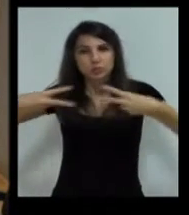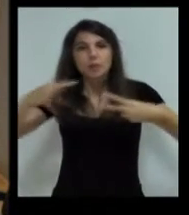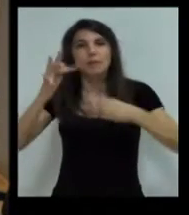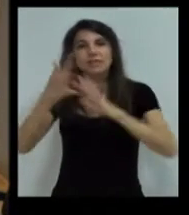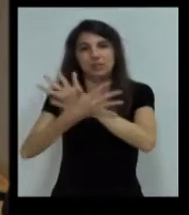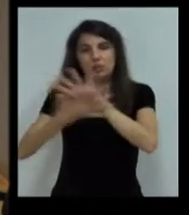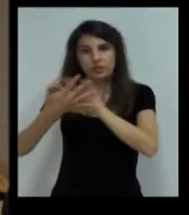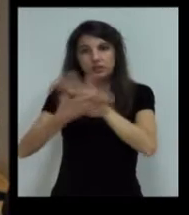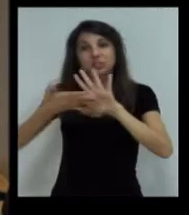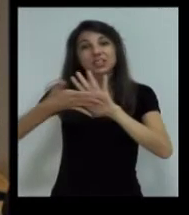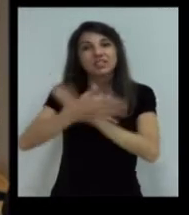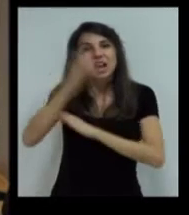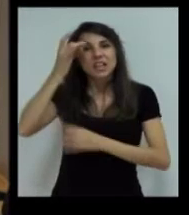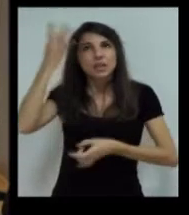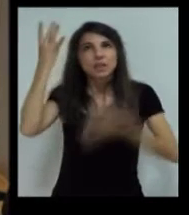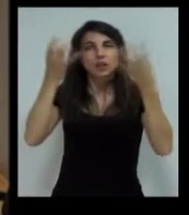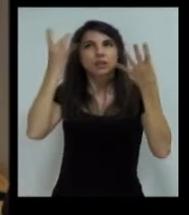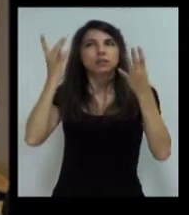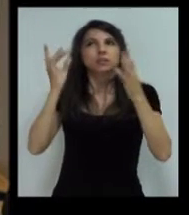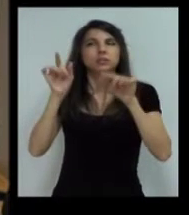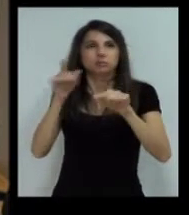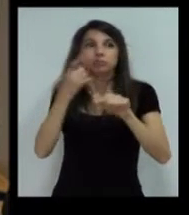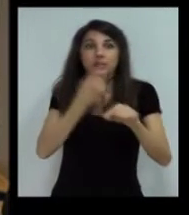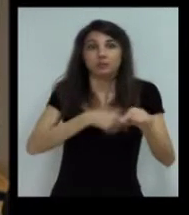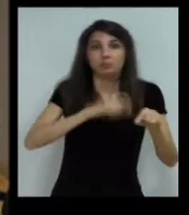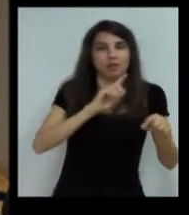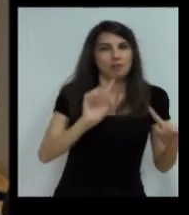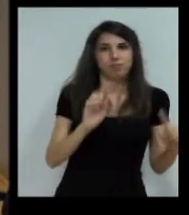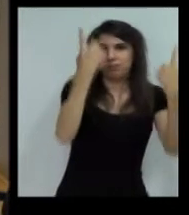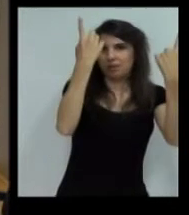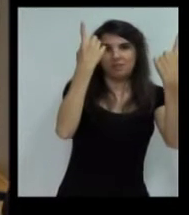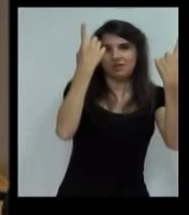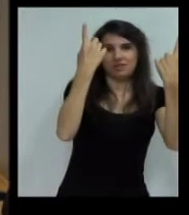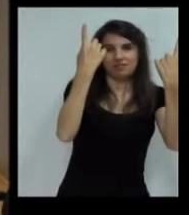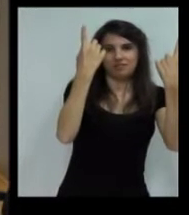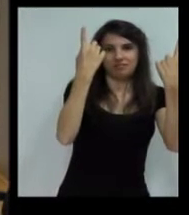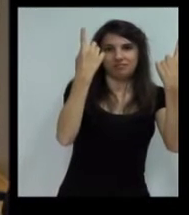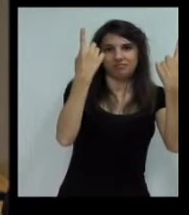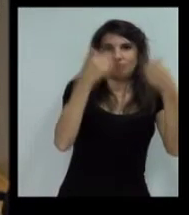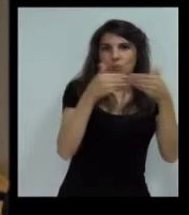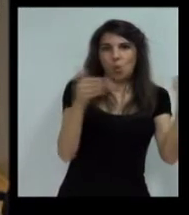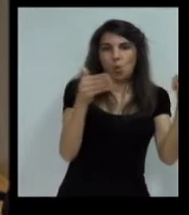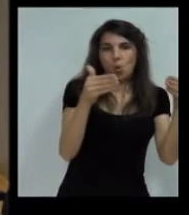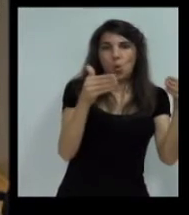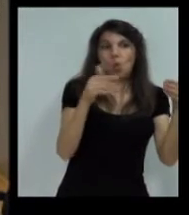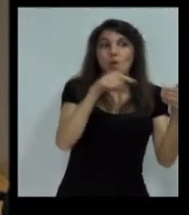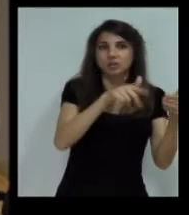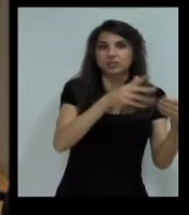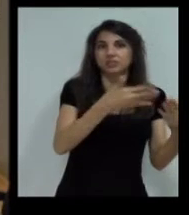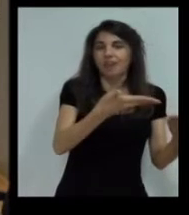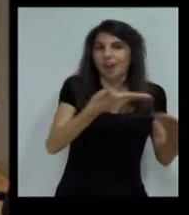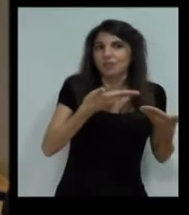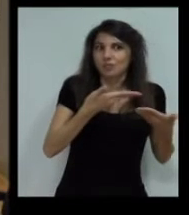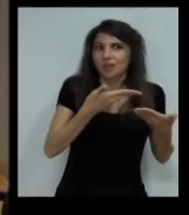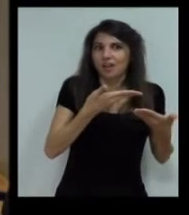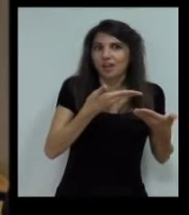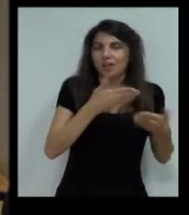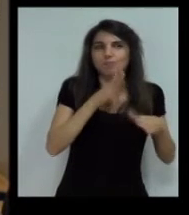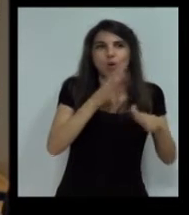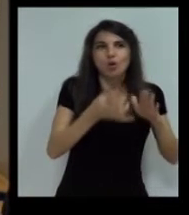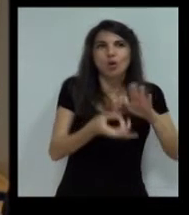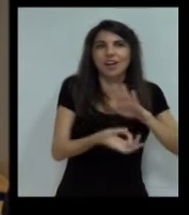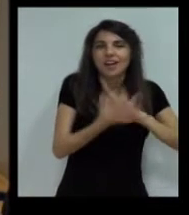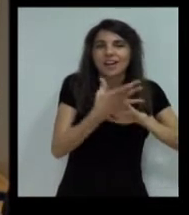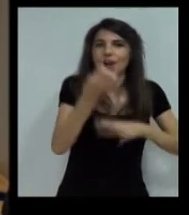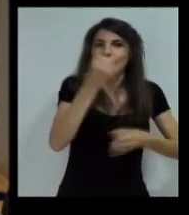tanto, son iniciativas que en este caso pues España ha sido pionera, de alguna manera, experiencias que ayudan porque generan economías de escala, ahorros